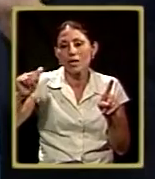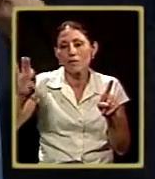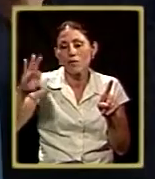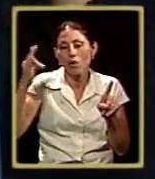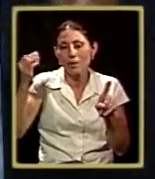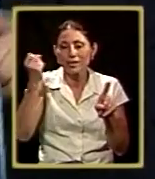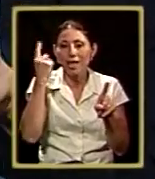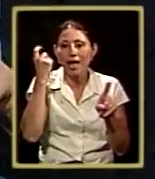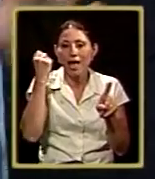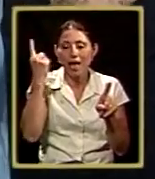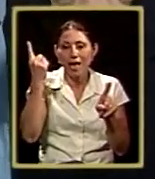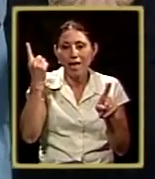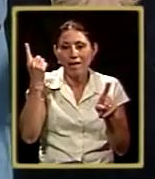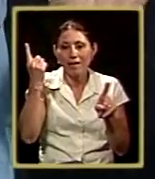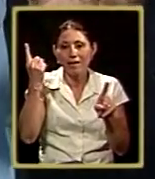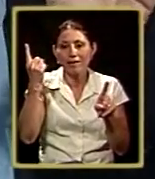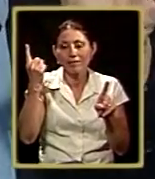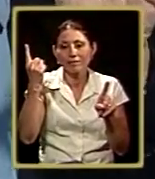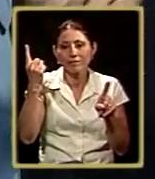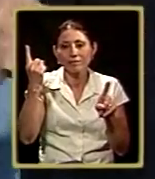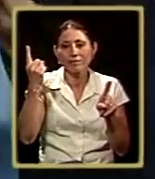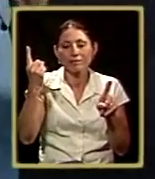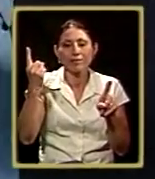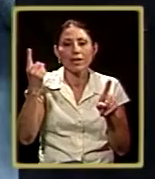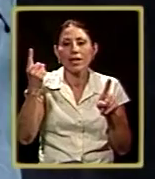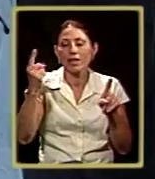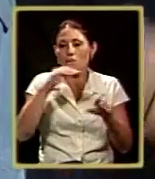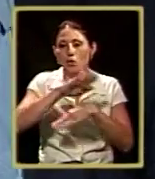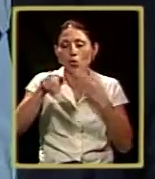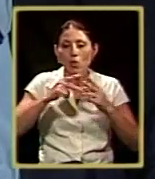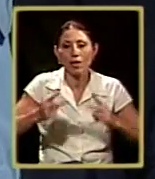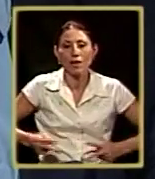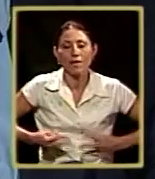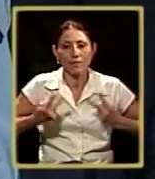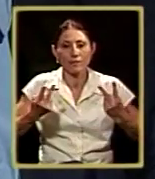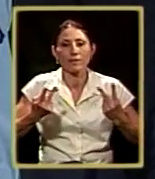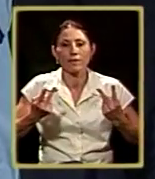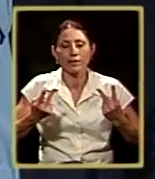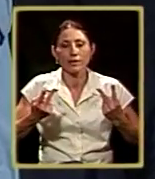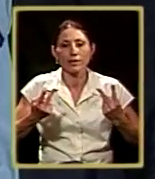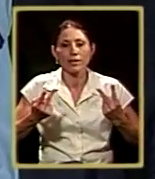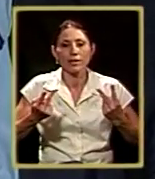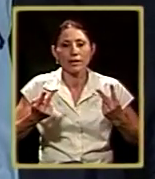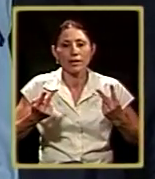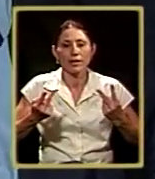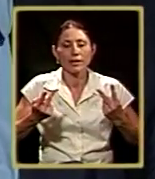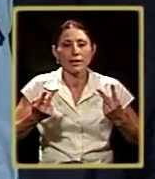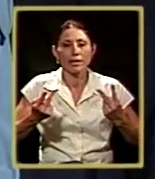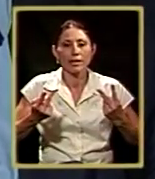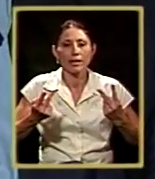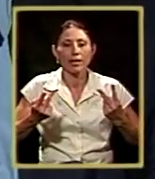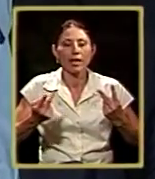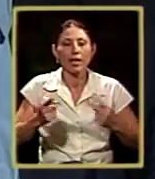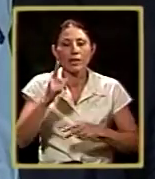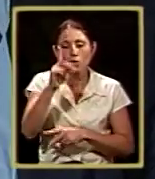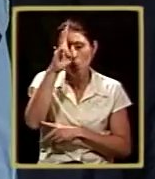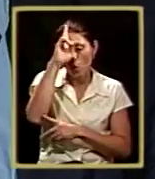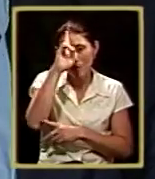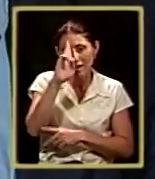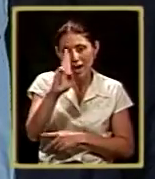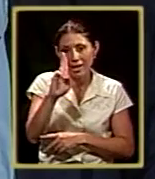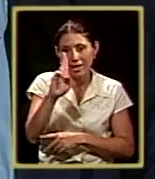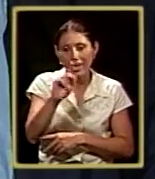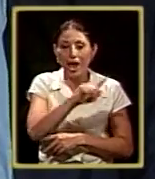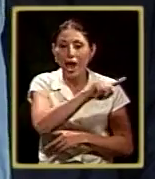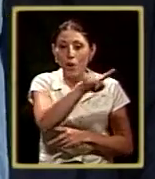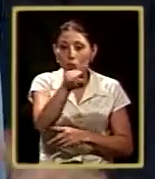completa la circunferencia de la luna y del firmamento. Y es un homenaje a